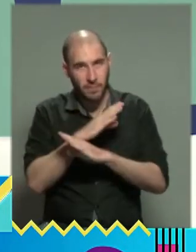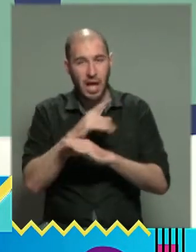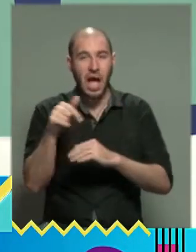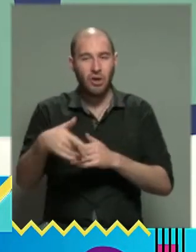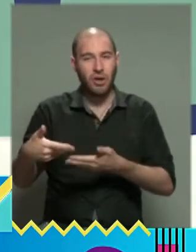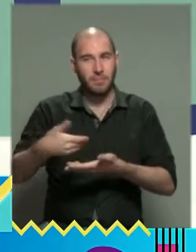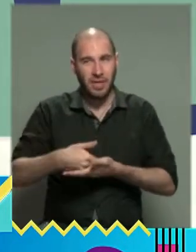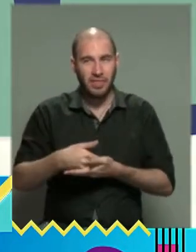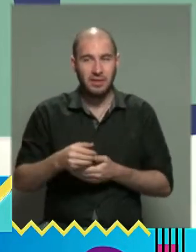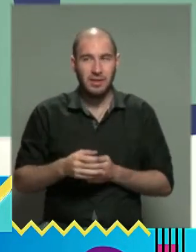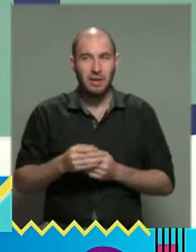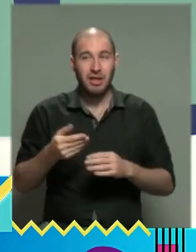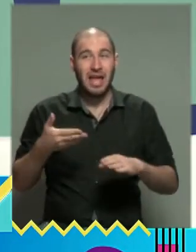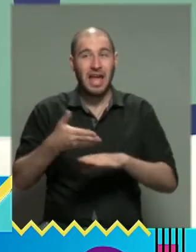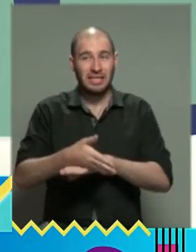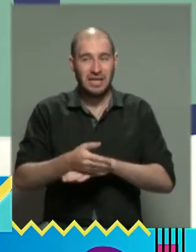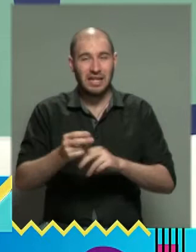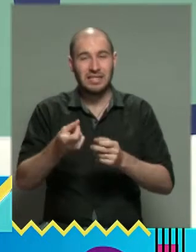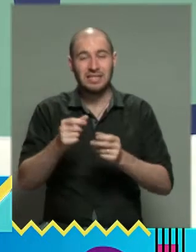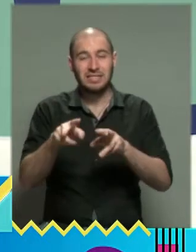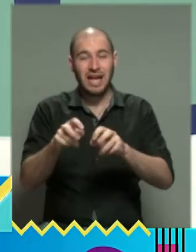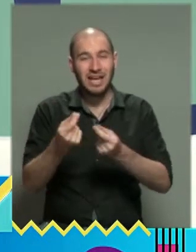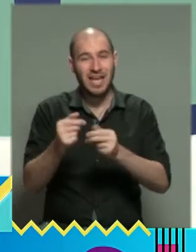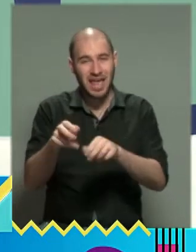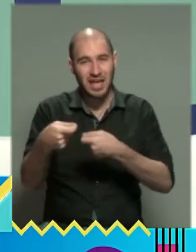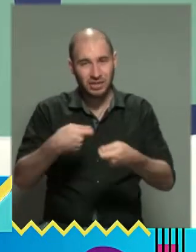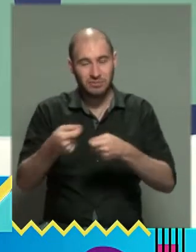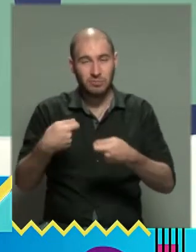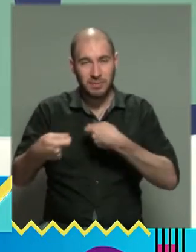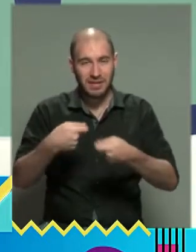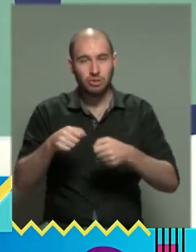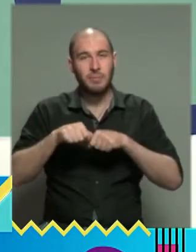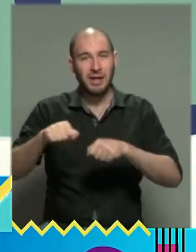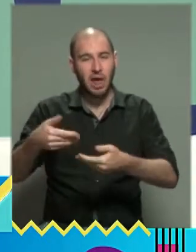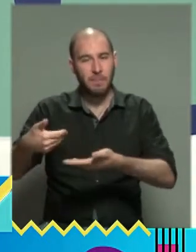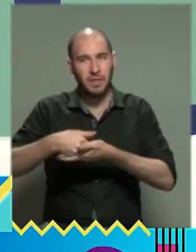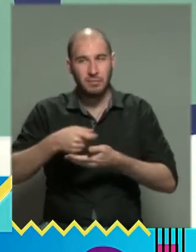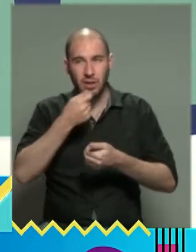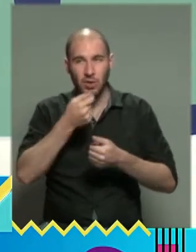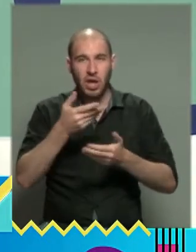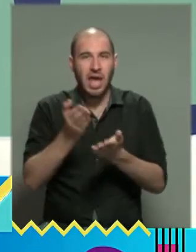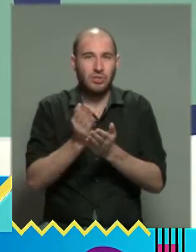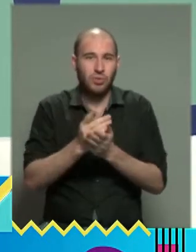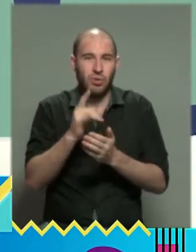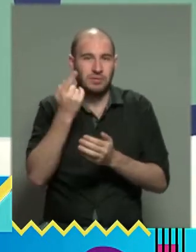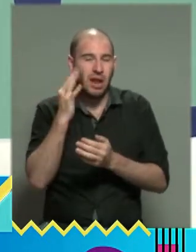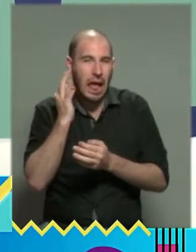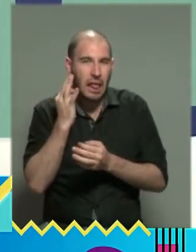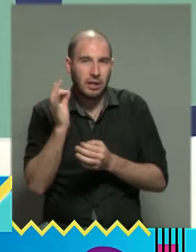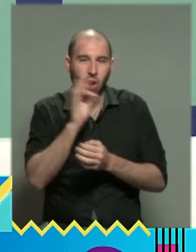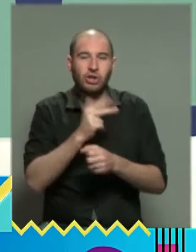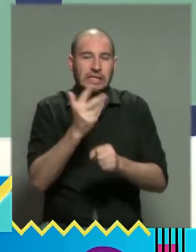Ahora nos piden para entrar de cajera al supermercado, bueno, no sé, algún estudio universitario o